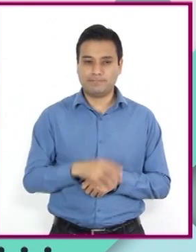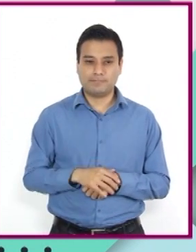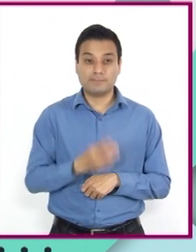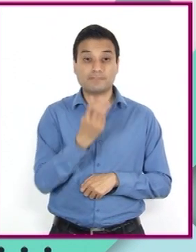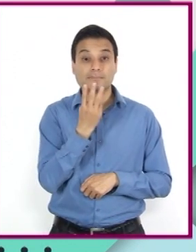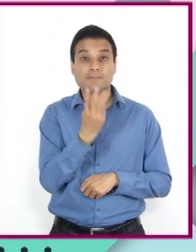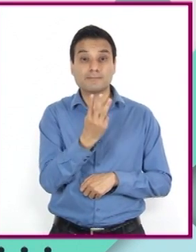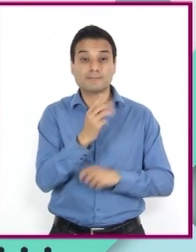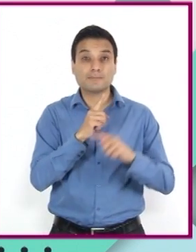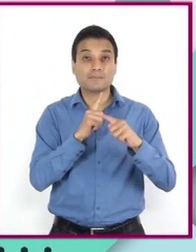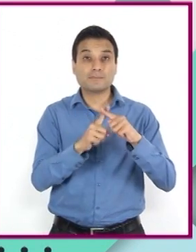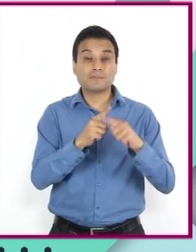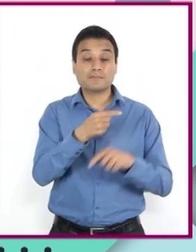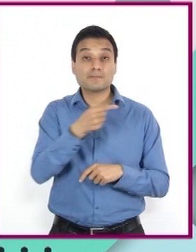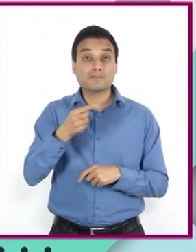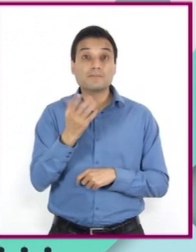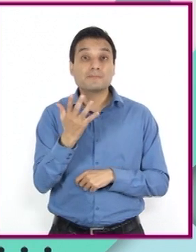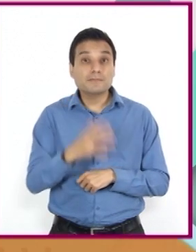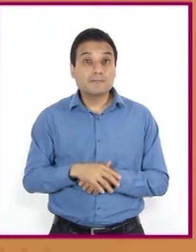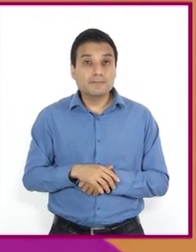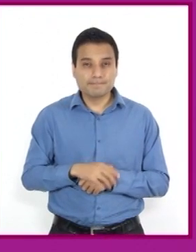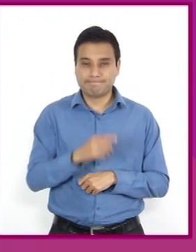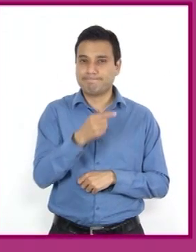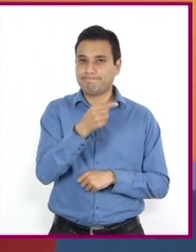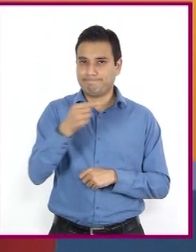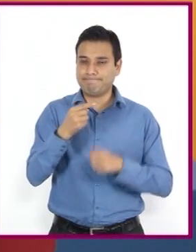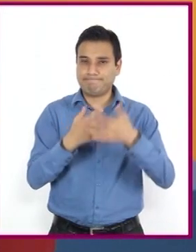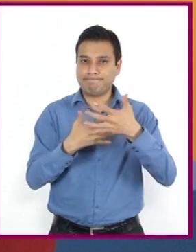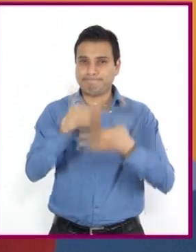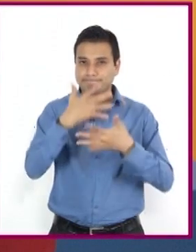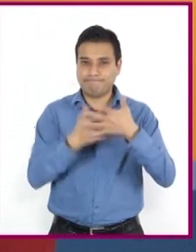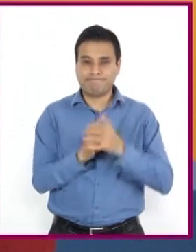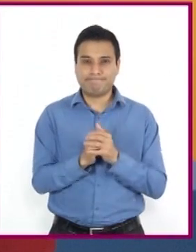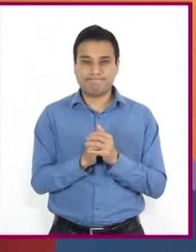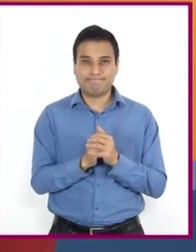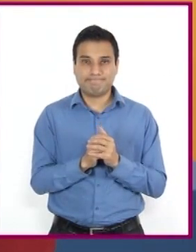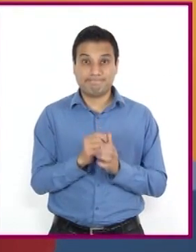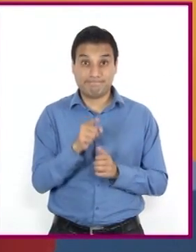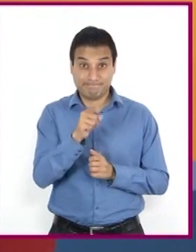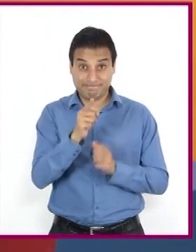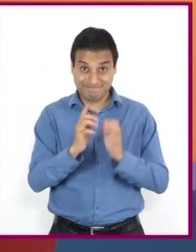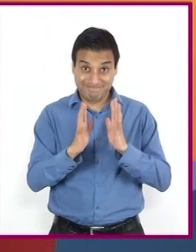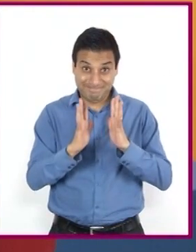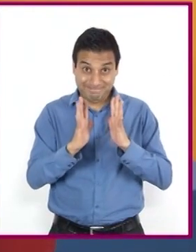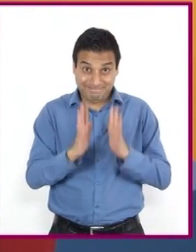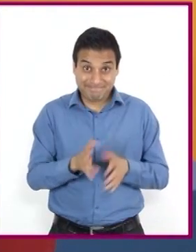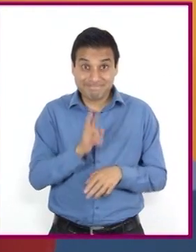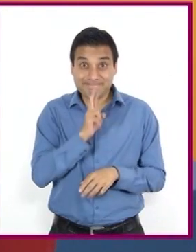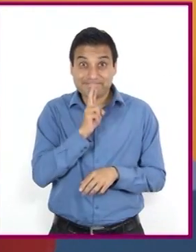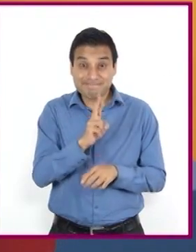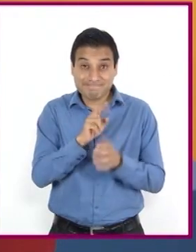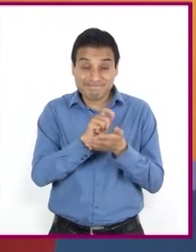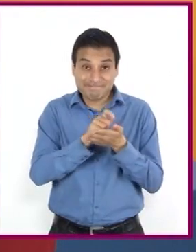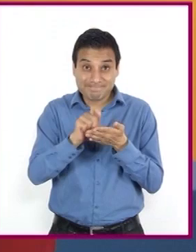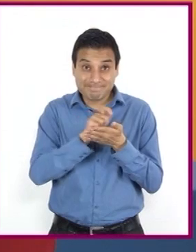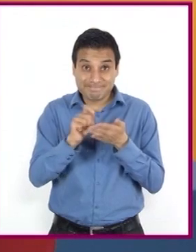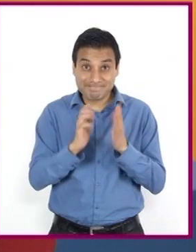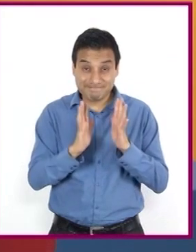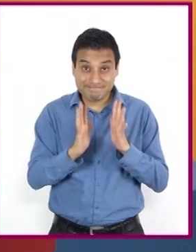5 negativo es igual a 15 negativo. Allá en casa, ¿pudieron seguir el procedimiento de